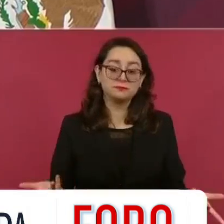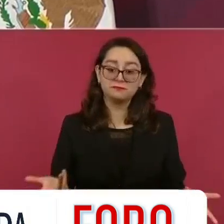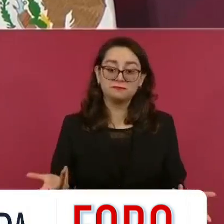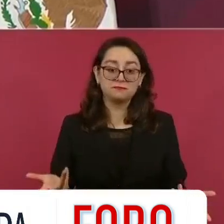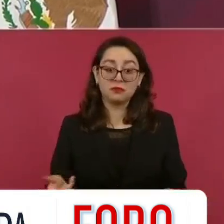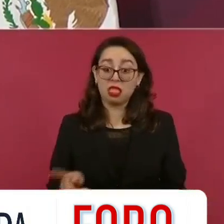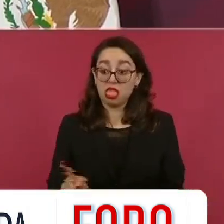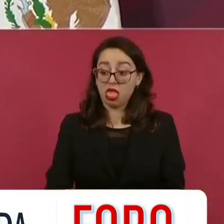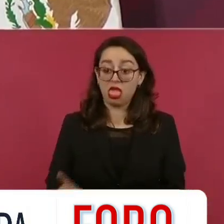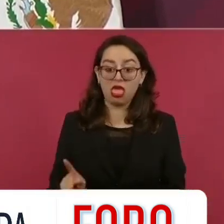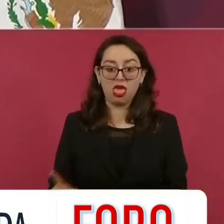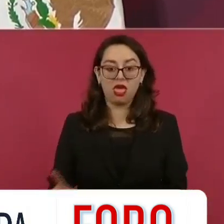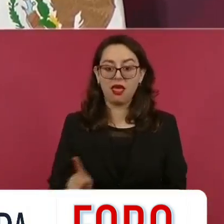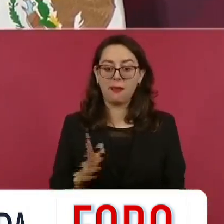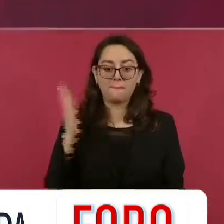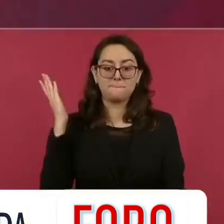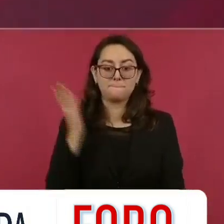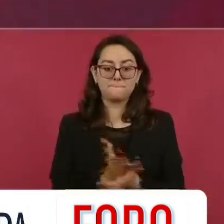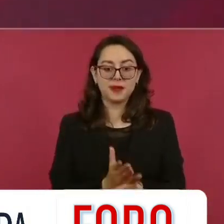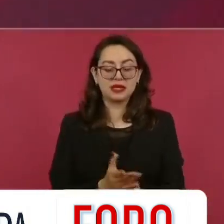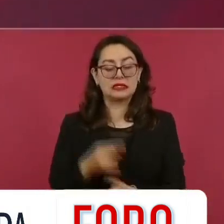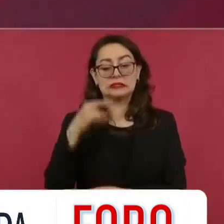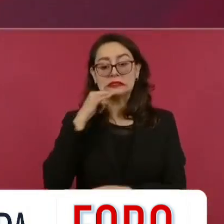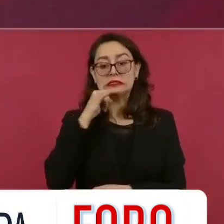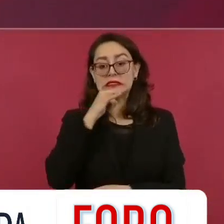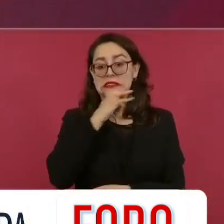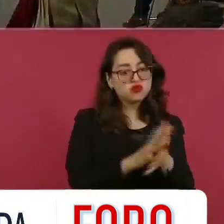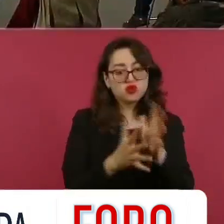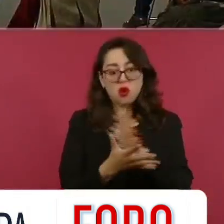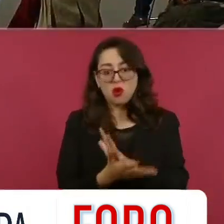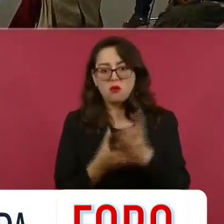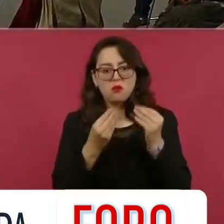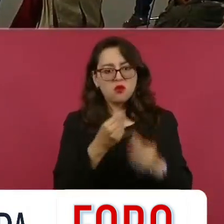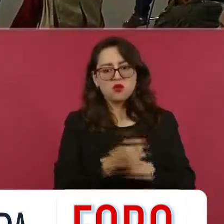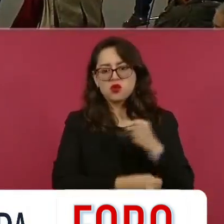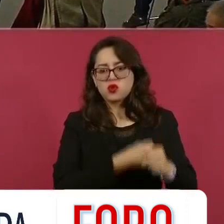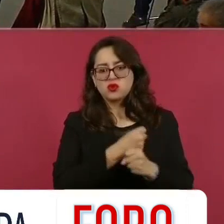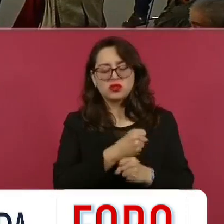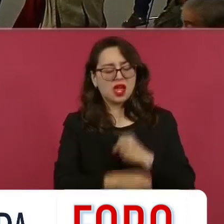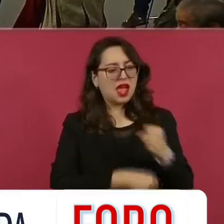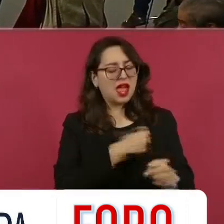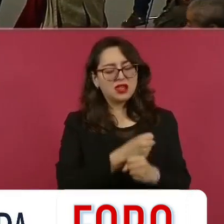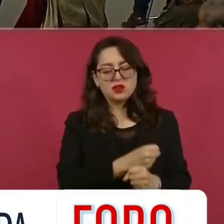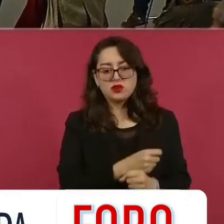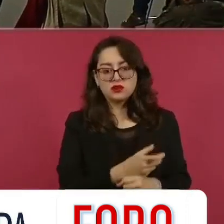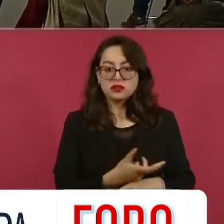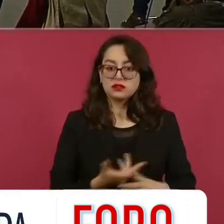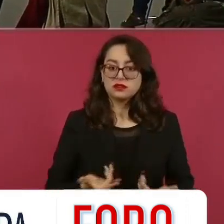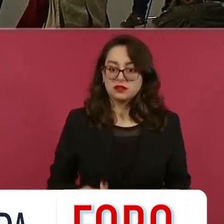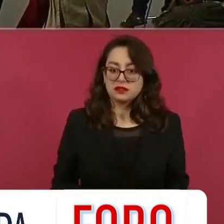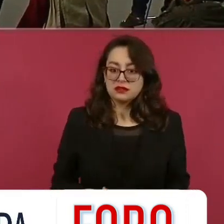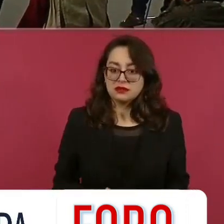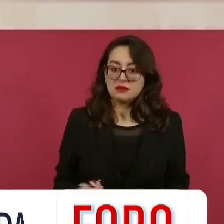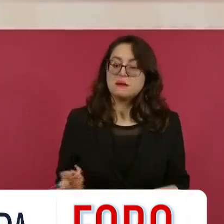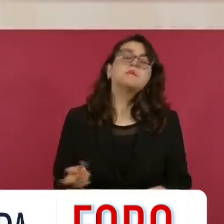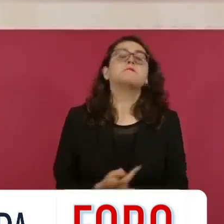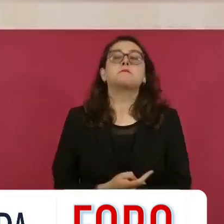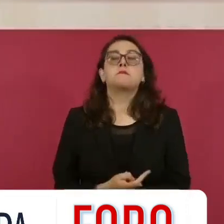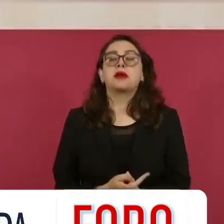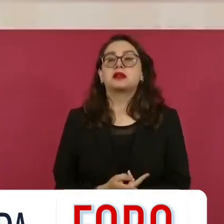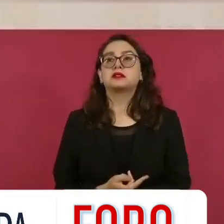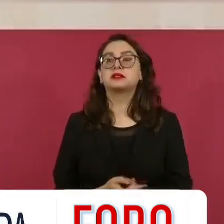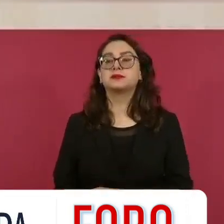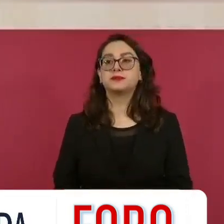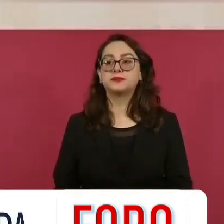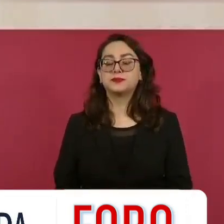de simulaciones, de hipocresías. Refrendó que las Fuerzas Armadas le obedecen, que han